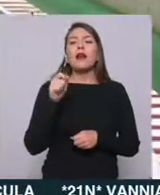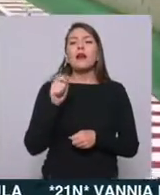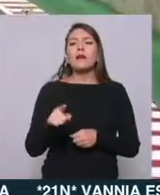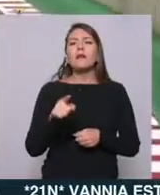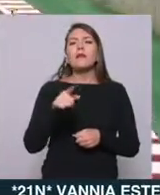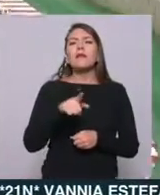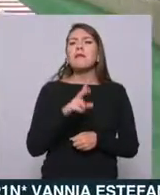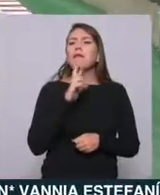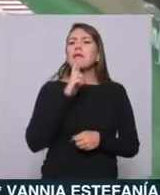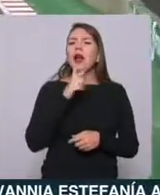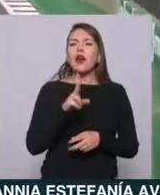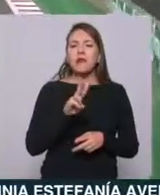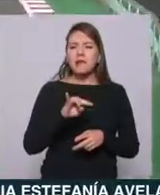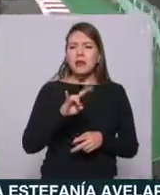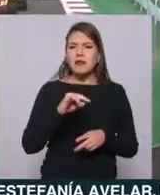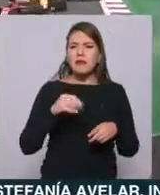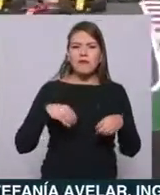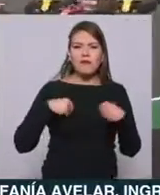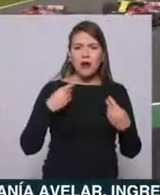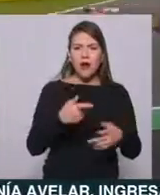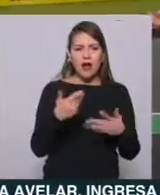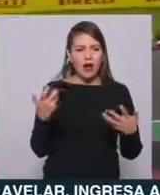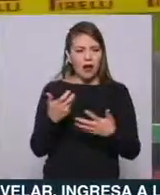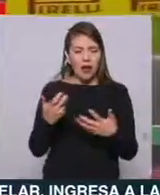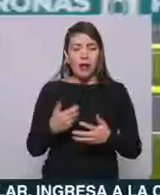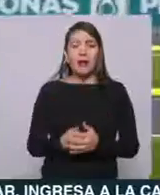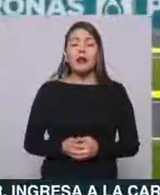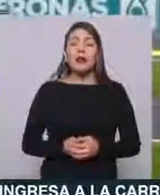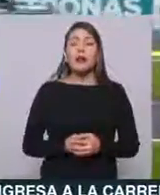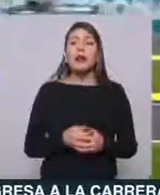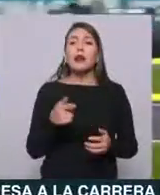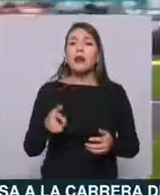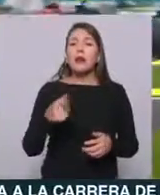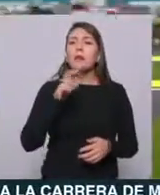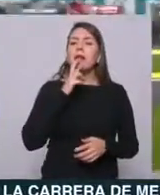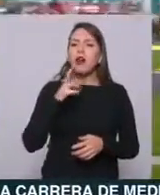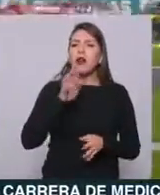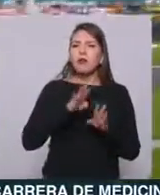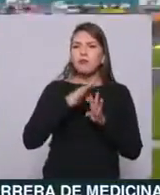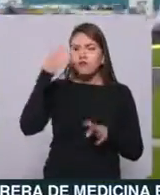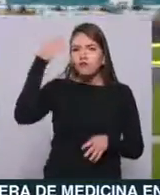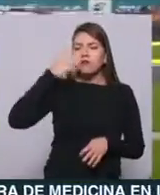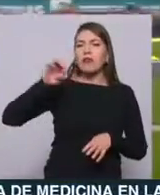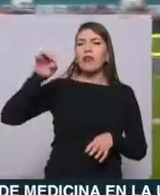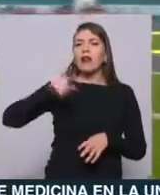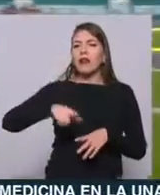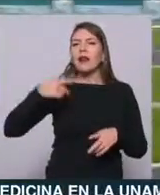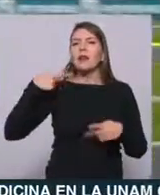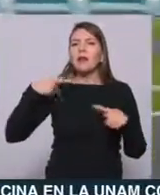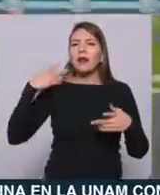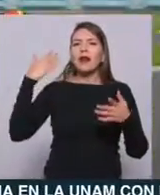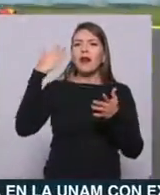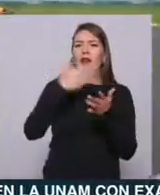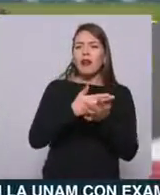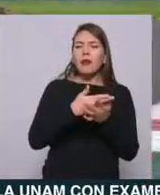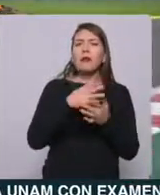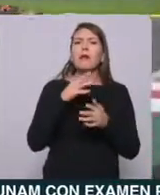de Mejor Experiencia en Vivo. Dentro de esta categoría, se considera la mejor experiencia para los asistentes, la hospitalidad